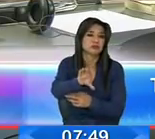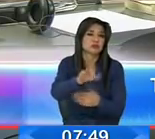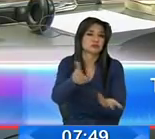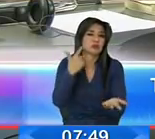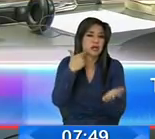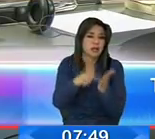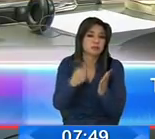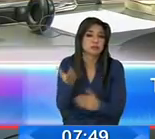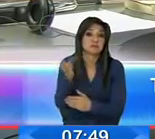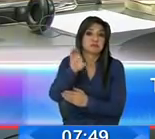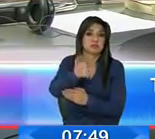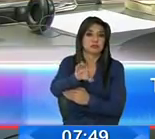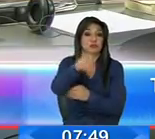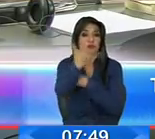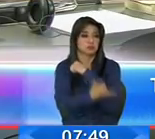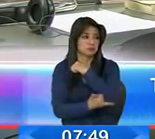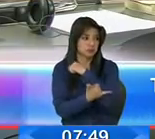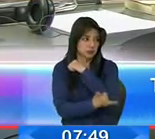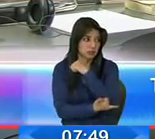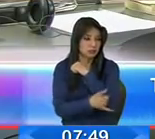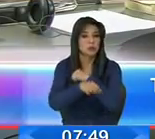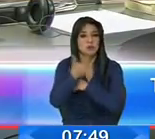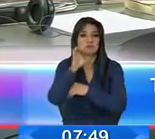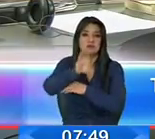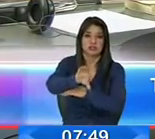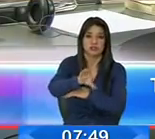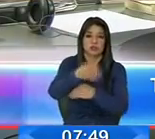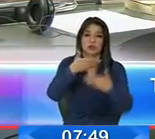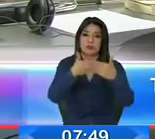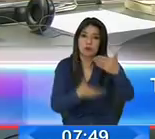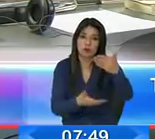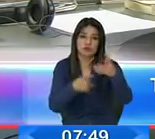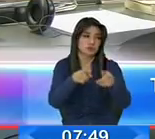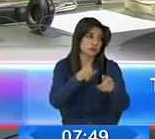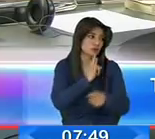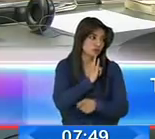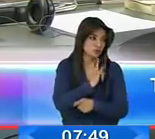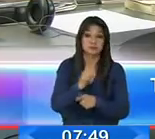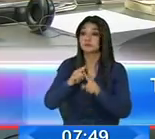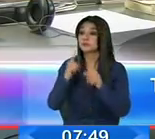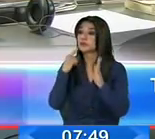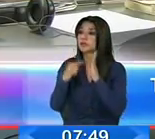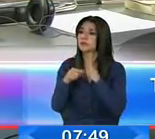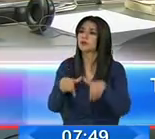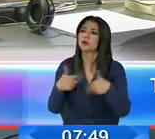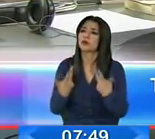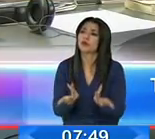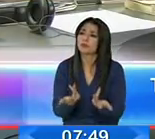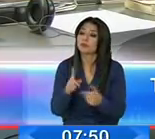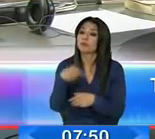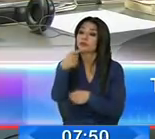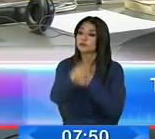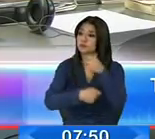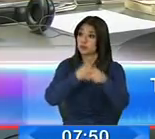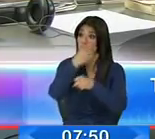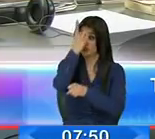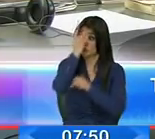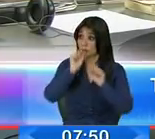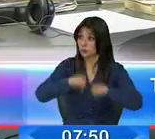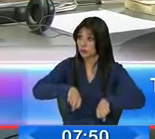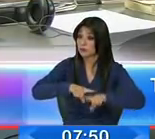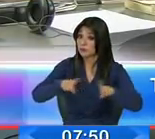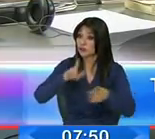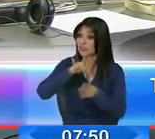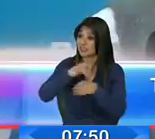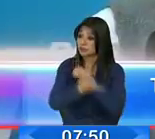una inversión en otro país o una inversión en bonos del Tesoro de los Estados Unidos. ¿Y estas condiciones cómo nos podemos el próximo año endeudar si el riesgo